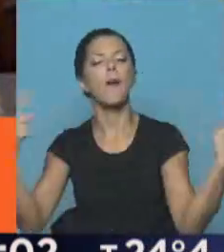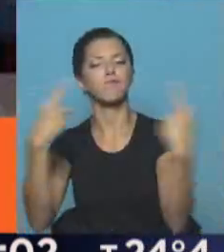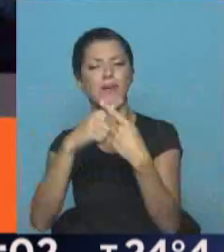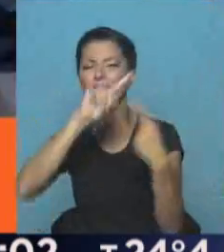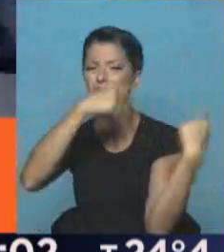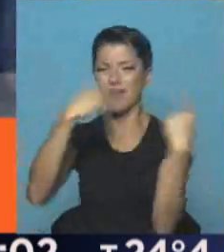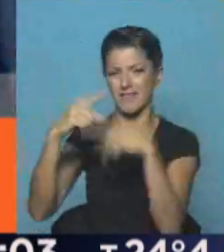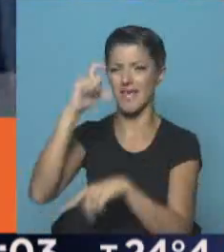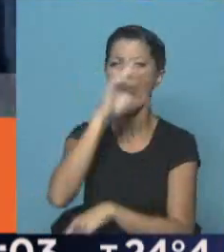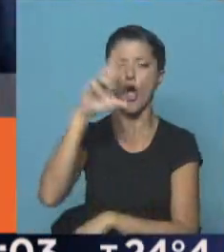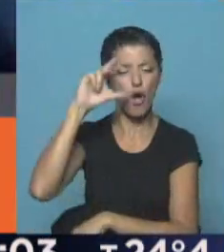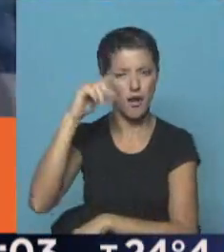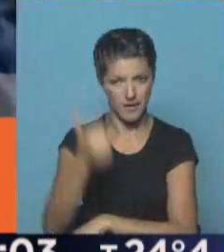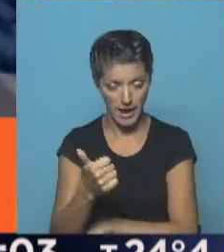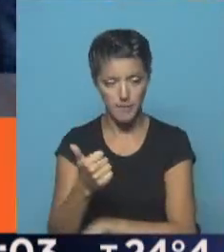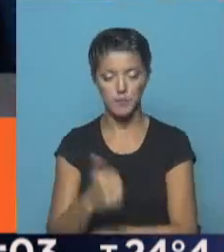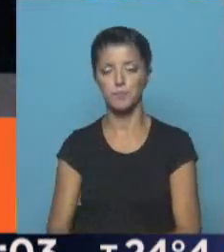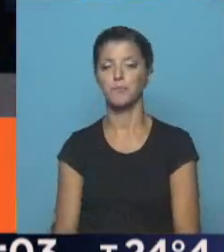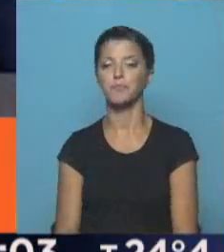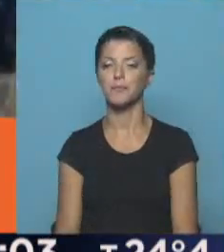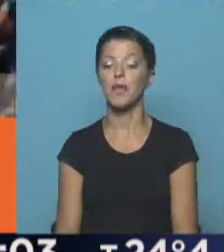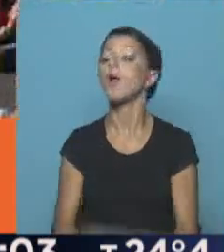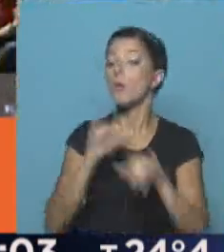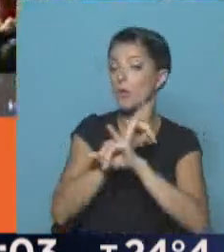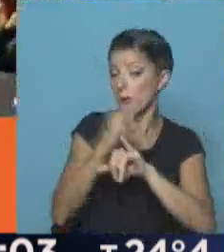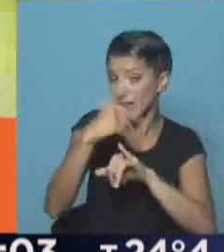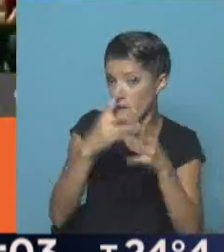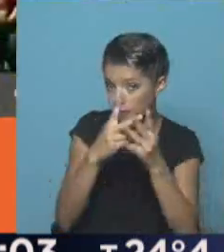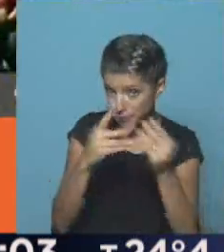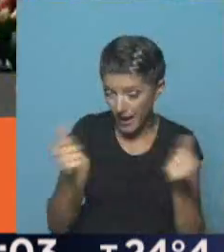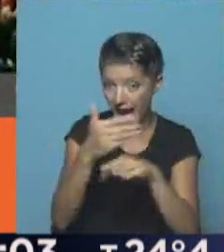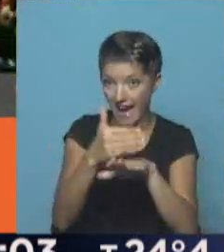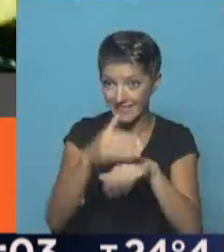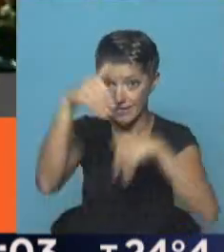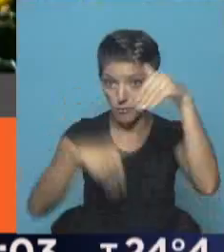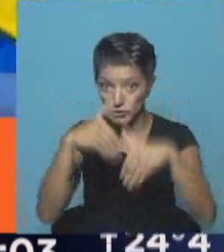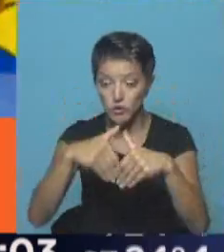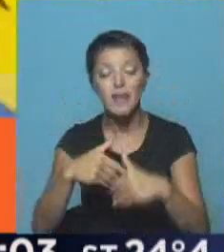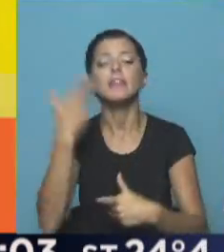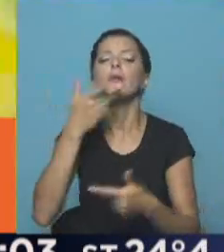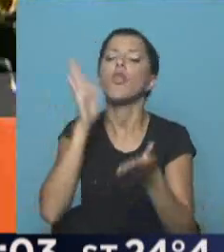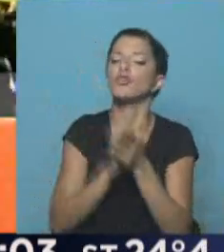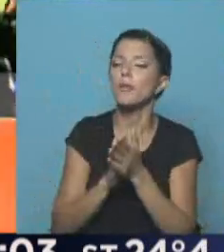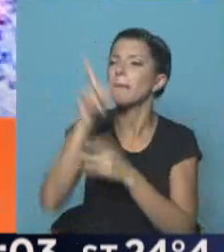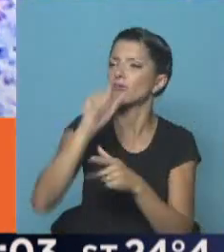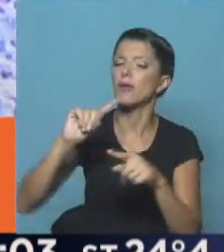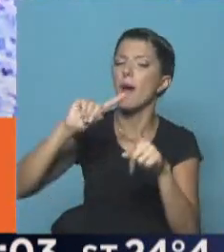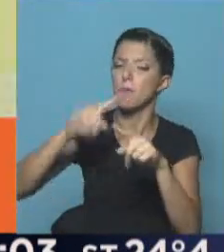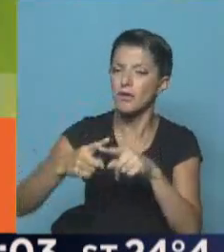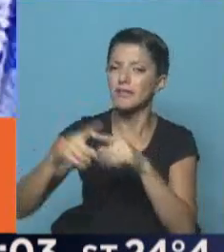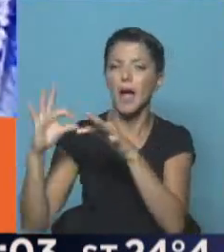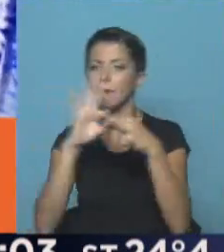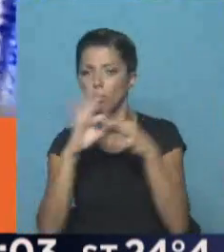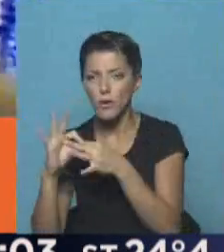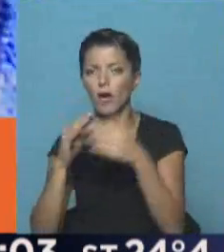presidente saliente. En el cierre de campaña previo al balotaje y en referencia a los funcionarios implicados en los escándalos